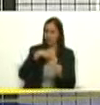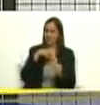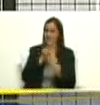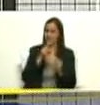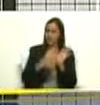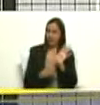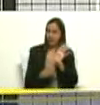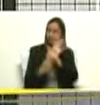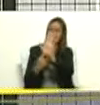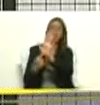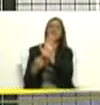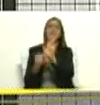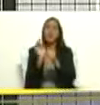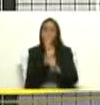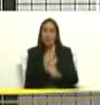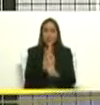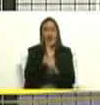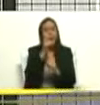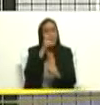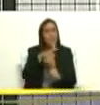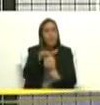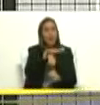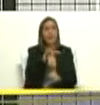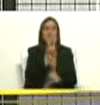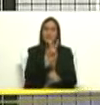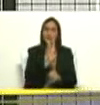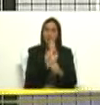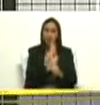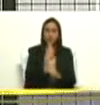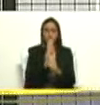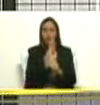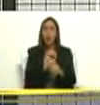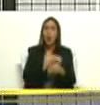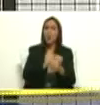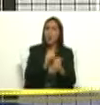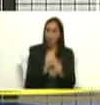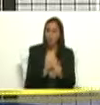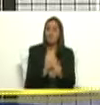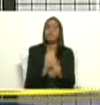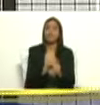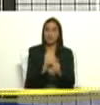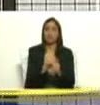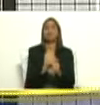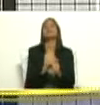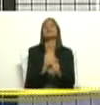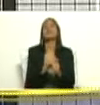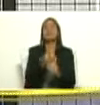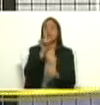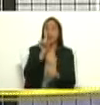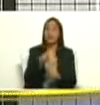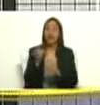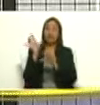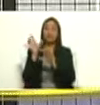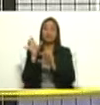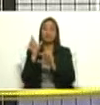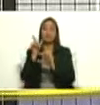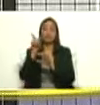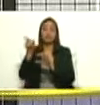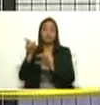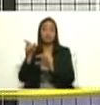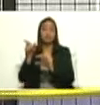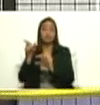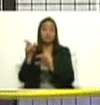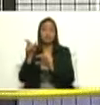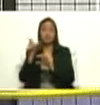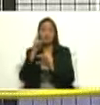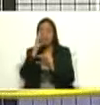Vid protegiendo y cuidando al pueblo fue el año en que derrotamos un intento de Invasión por gedi y fue